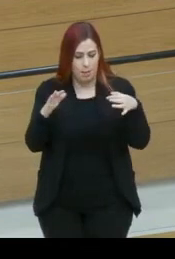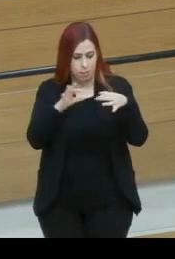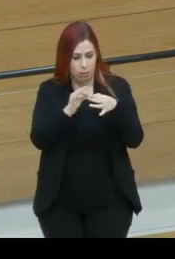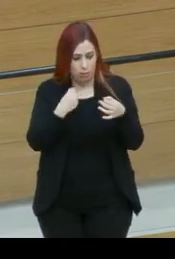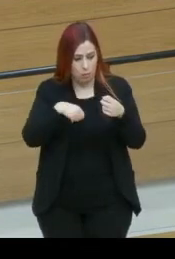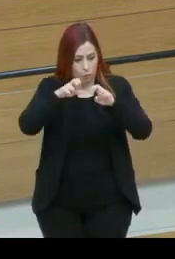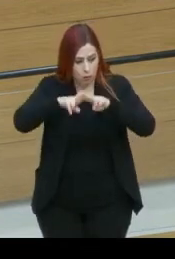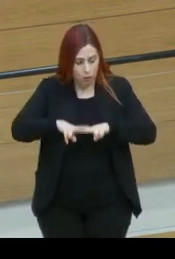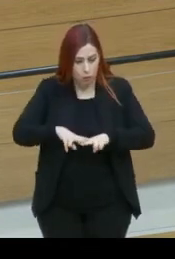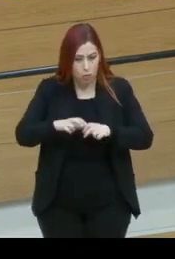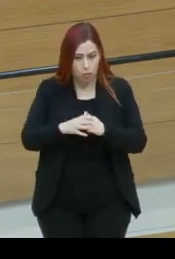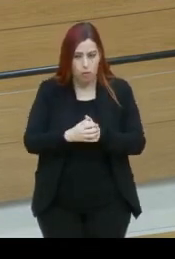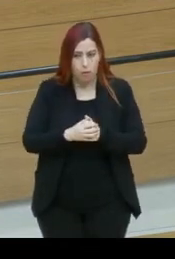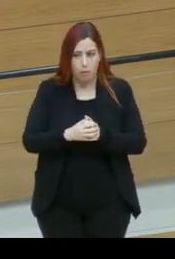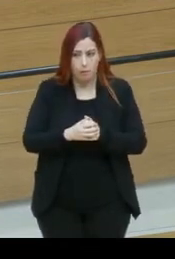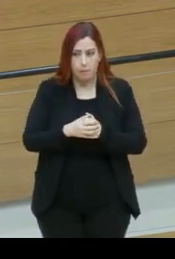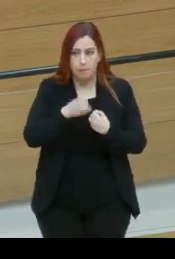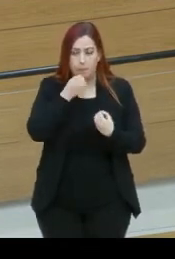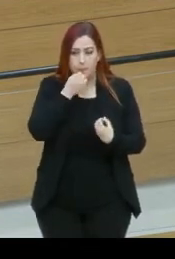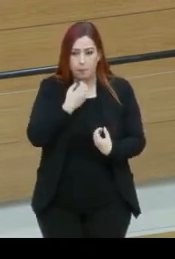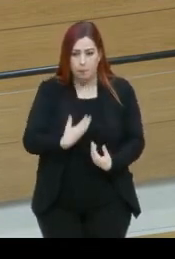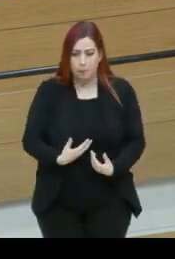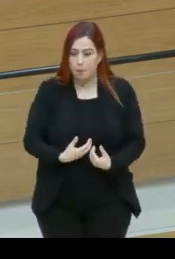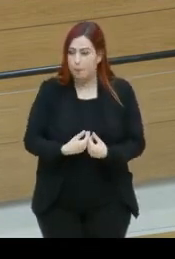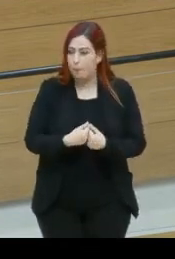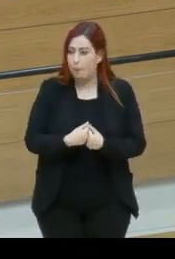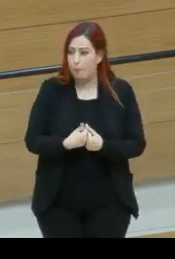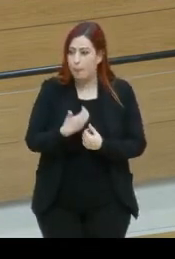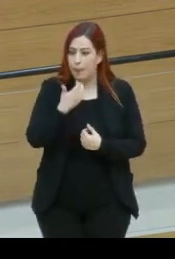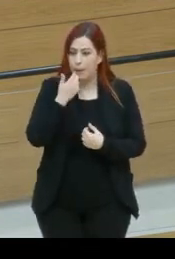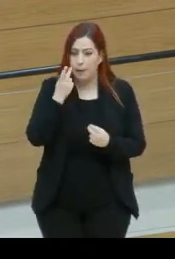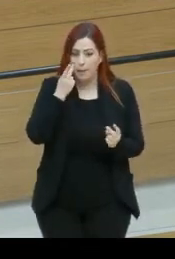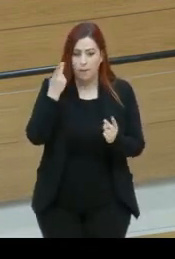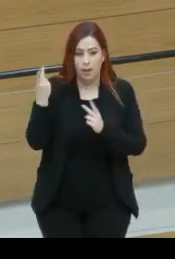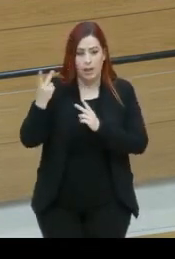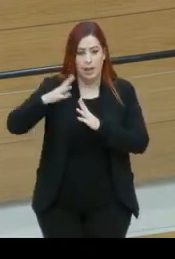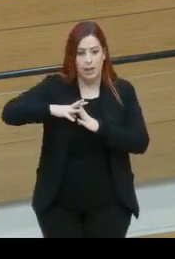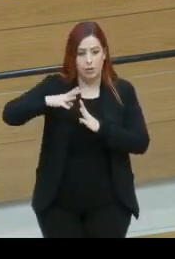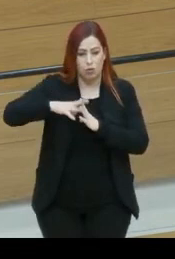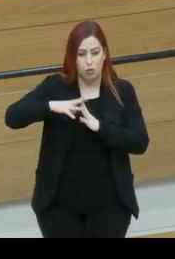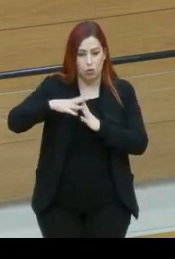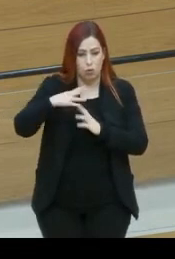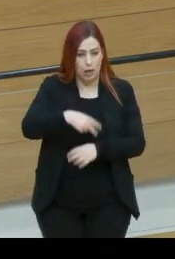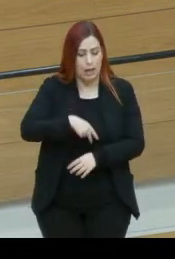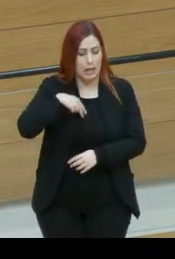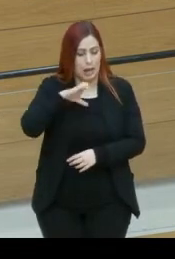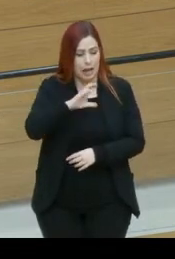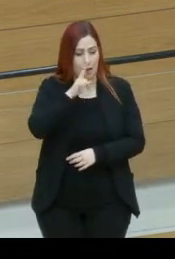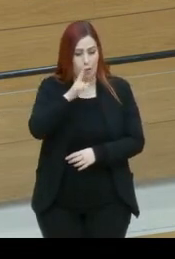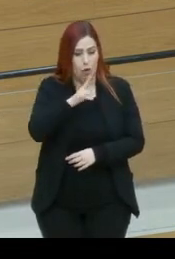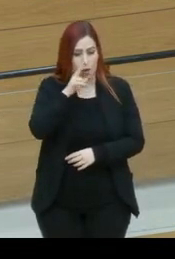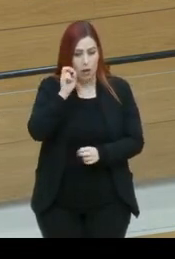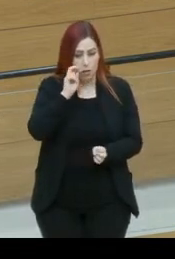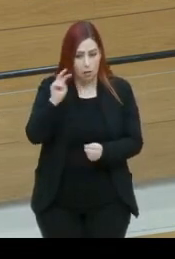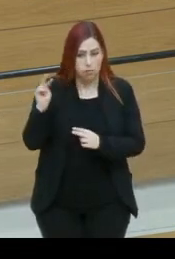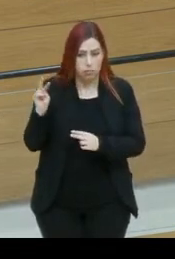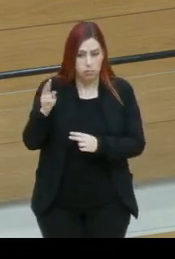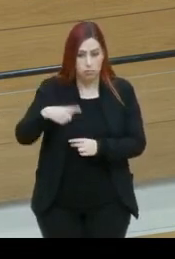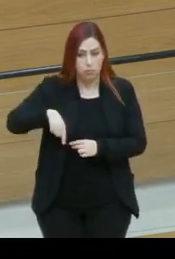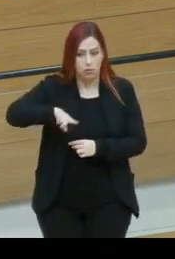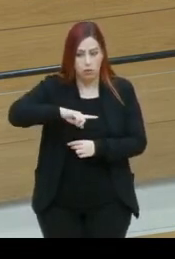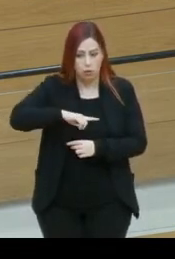estudiar. Bien, si vemos la estructura general de un carbohidrato que vemos aquí a la izquierda,